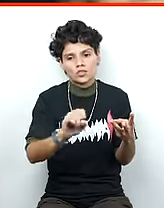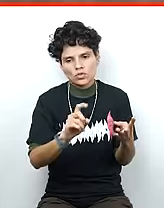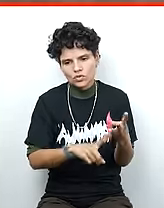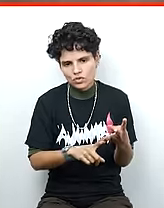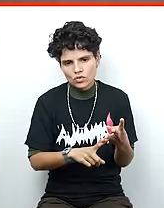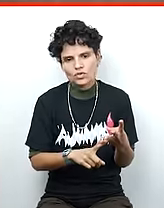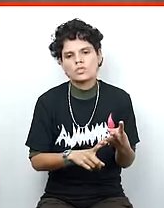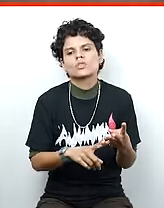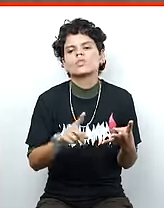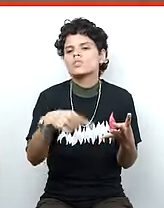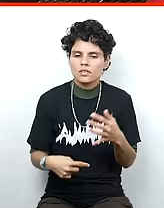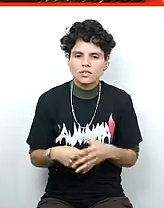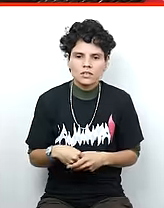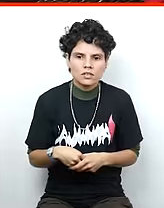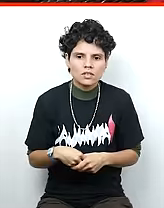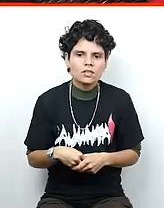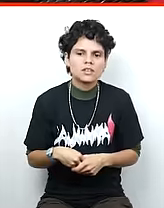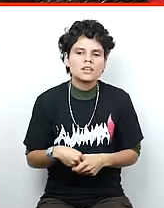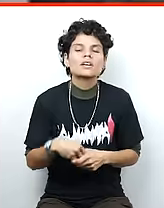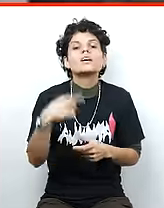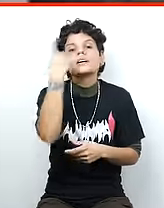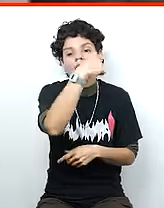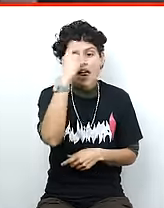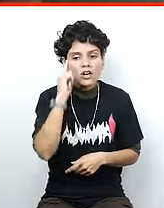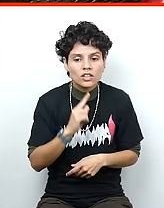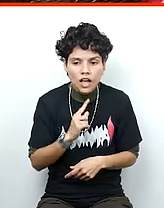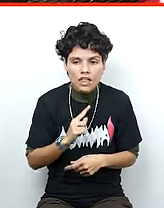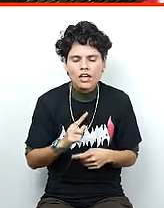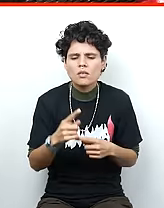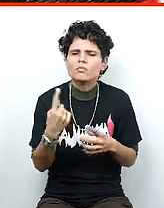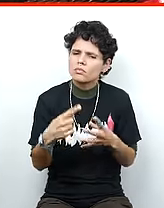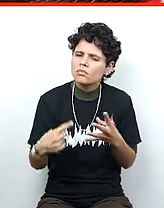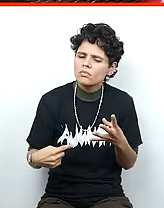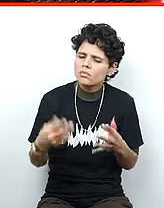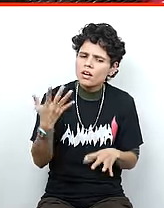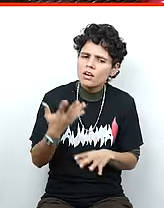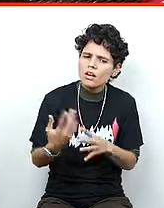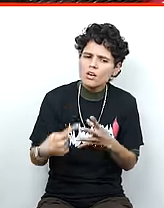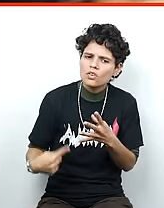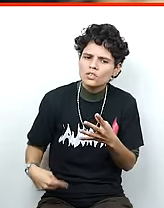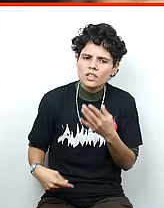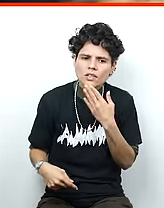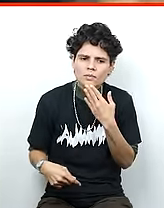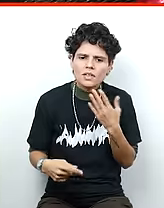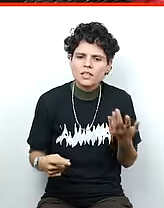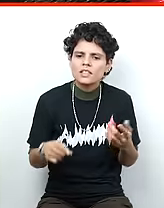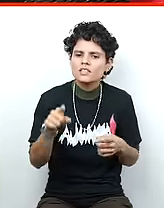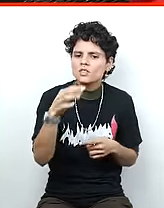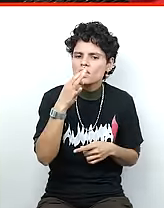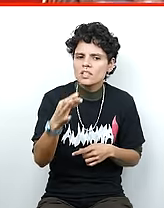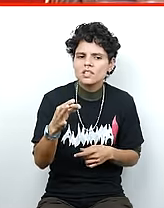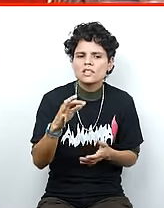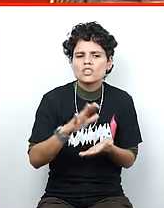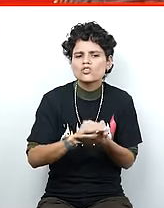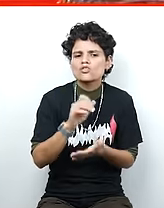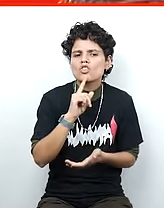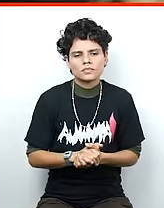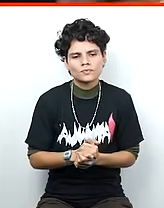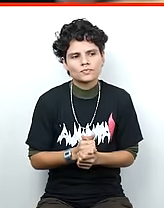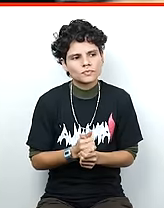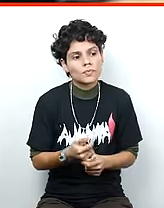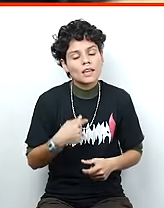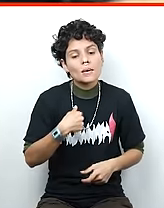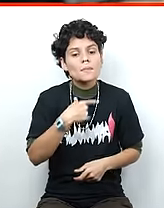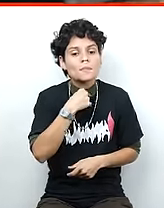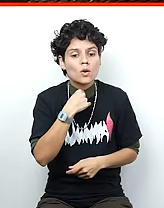la 3. No, la 1. La 1. Cara cortada. Cara cortada. Pues hay varias. ¿Cuál más puede ser? Y Shutter. Ya lo dije,